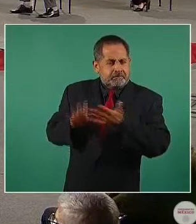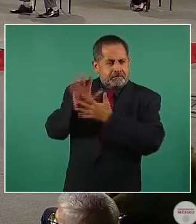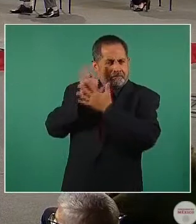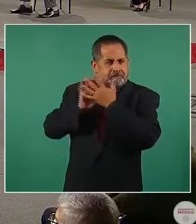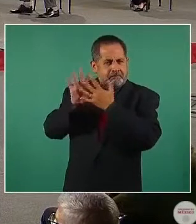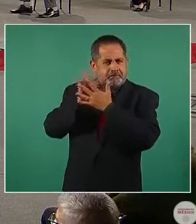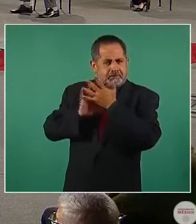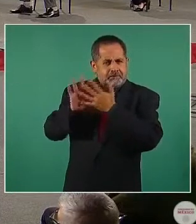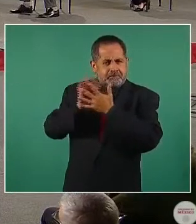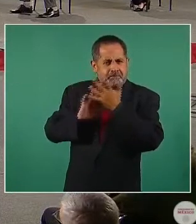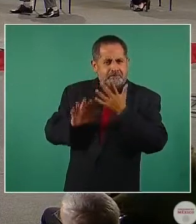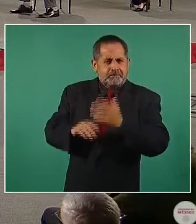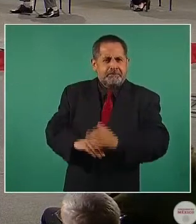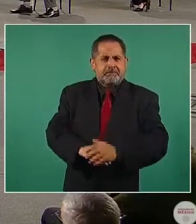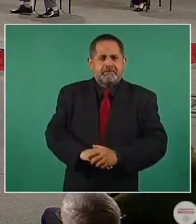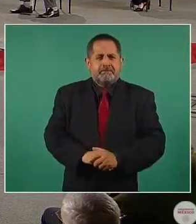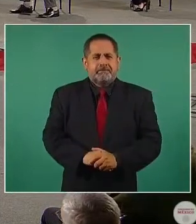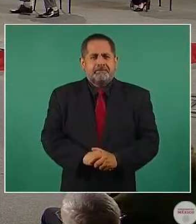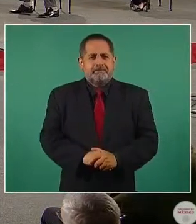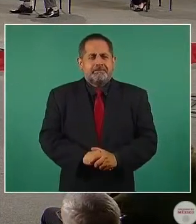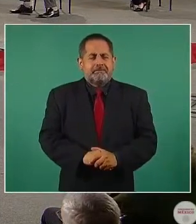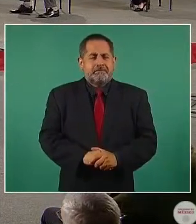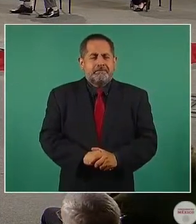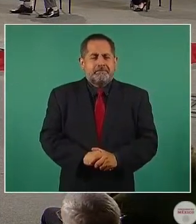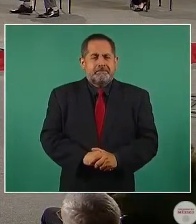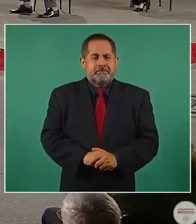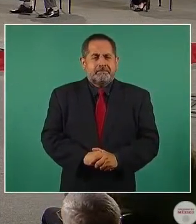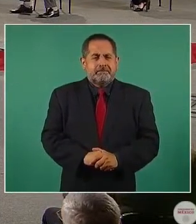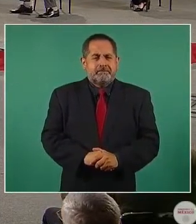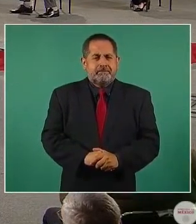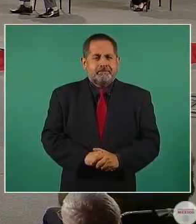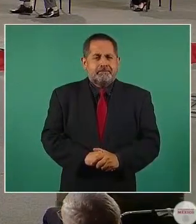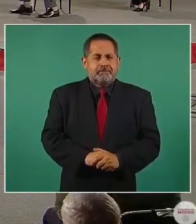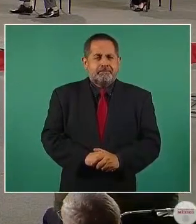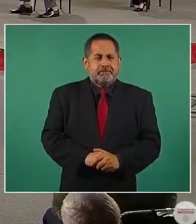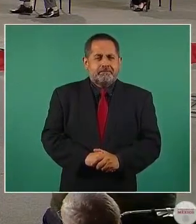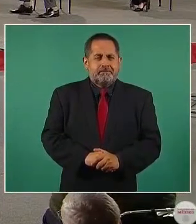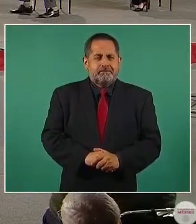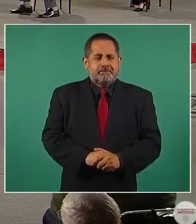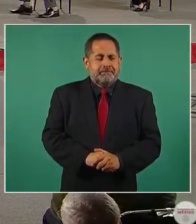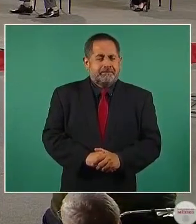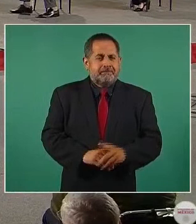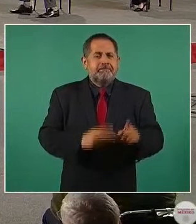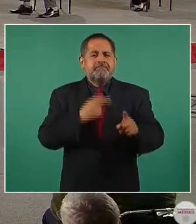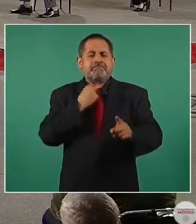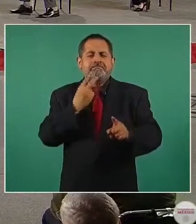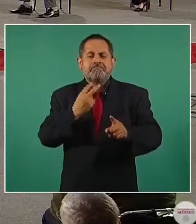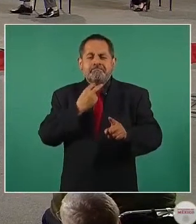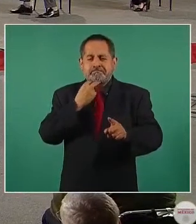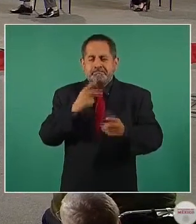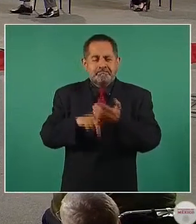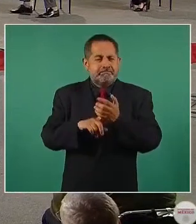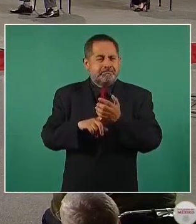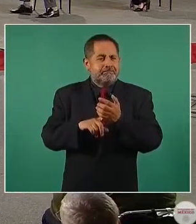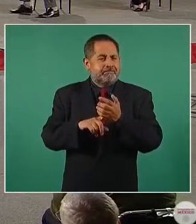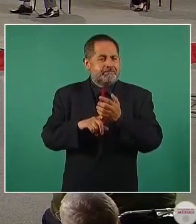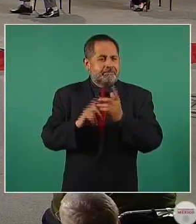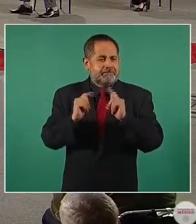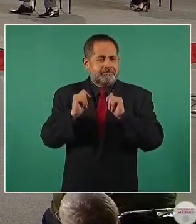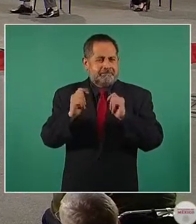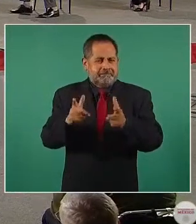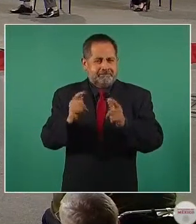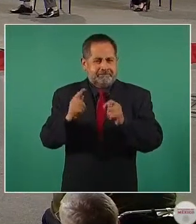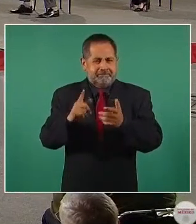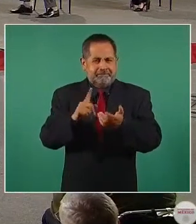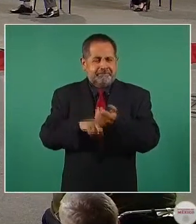Muy buenos días, señor presidente, aquí desde Tuxtla, acompañados de nuestro señor